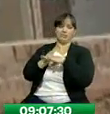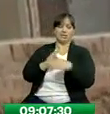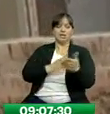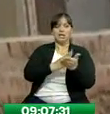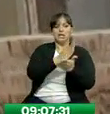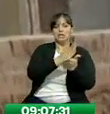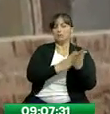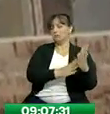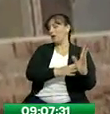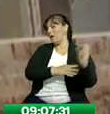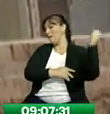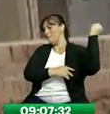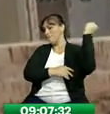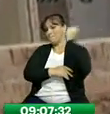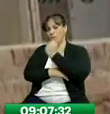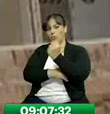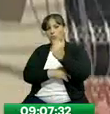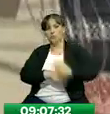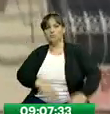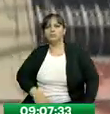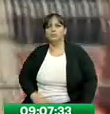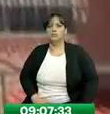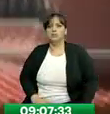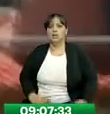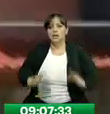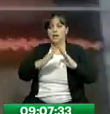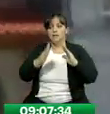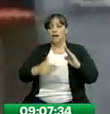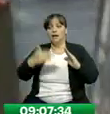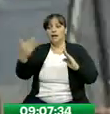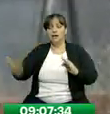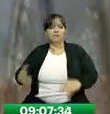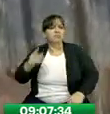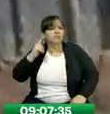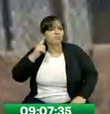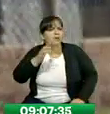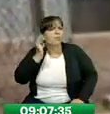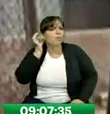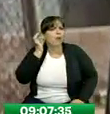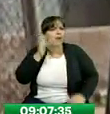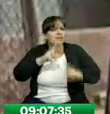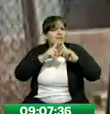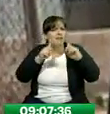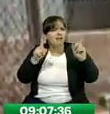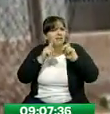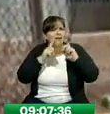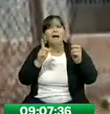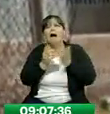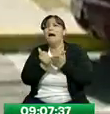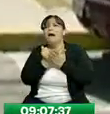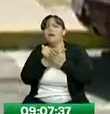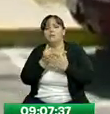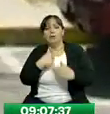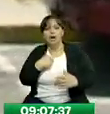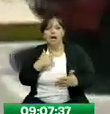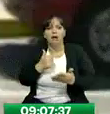indicaron que escucharon gritos pidiendo auxilio pero que no se atrevieron a salir porque todo pasaba al interior de la vivienda sólo vieron que en un vehículo